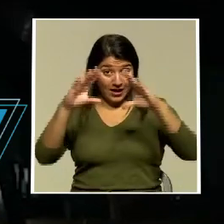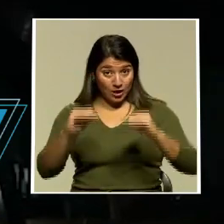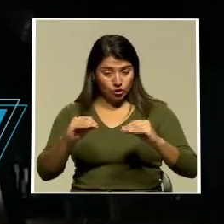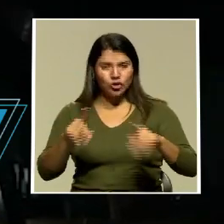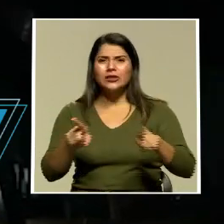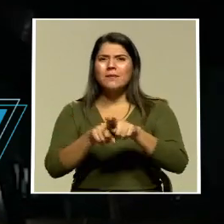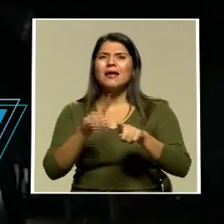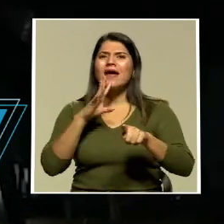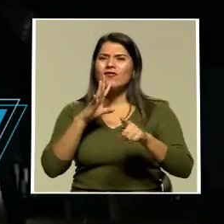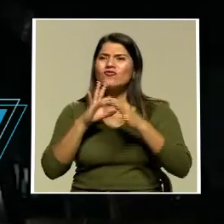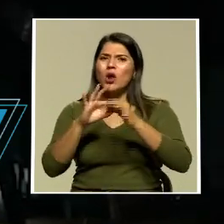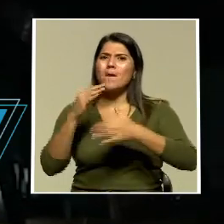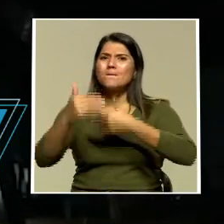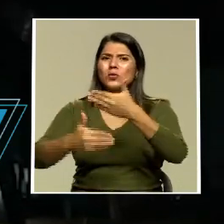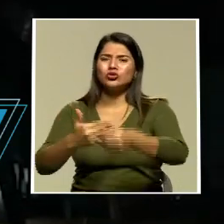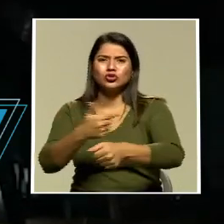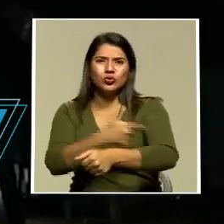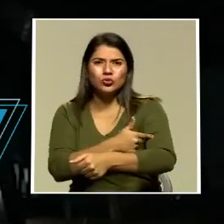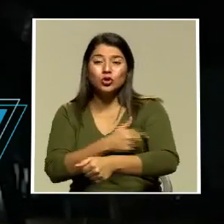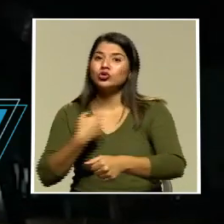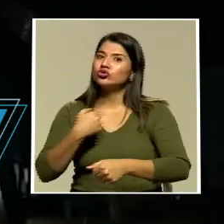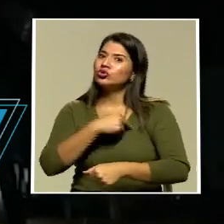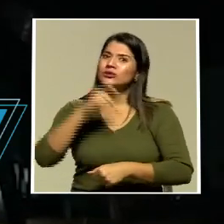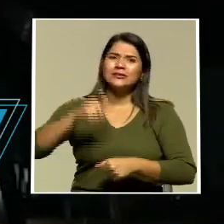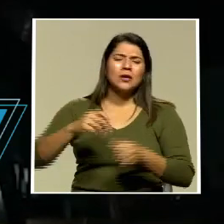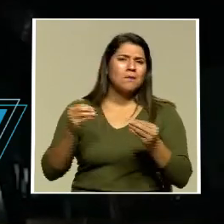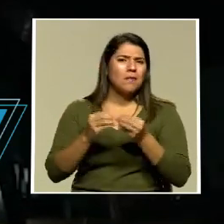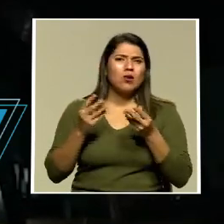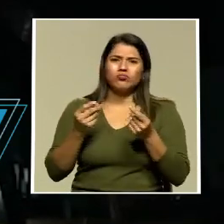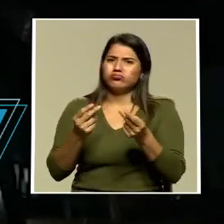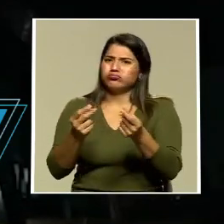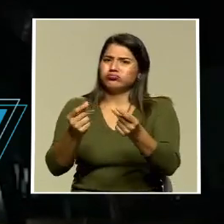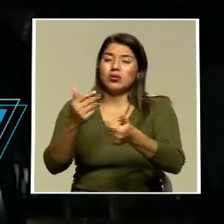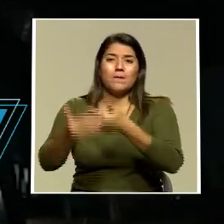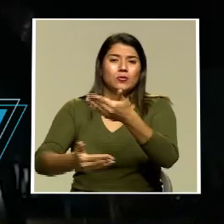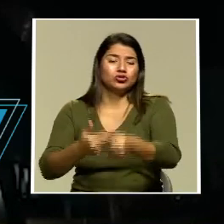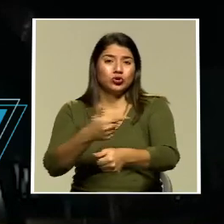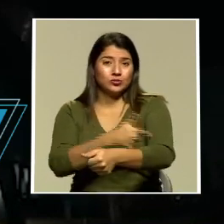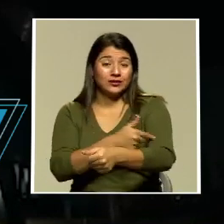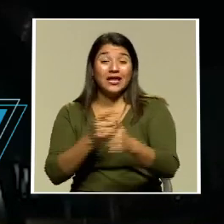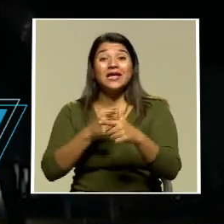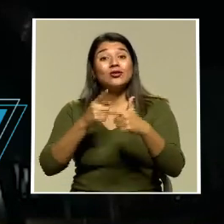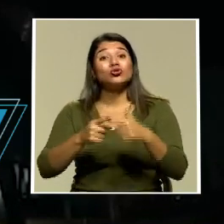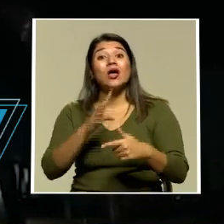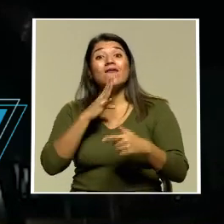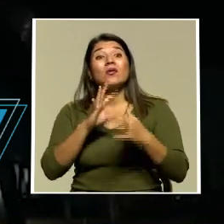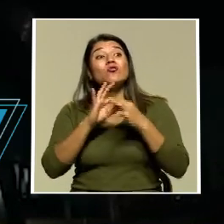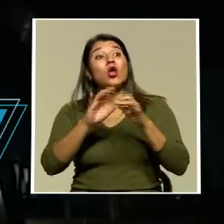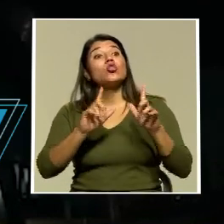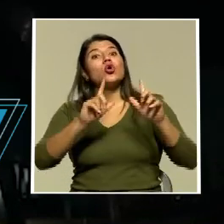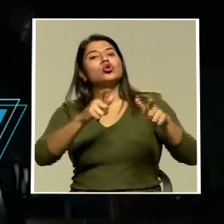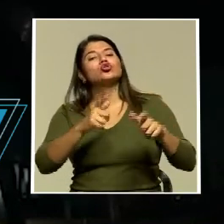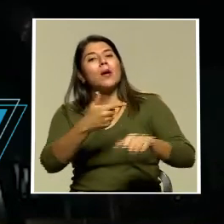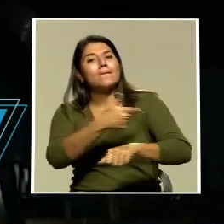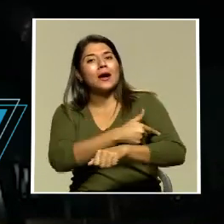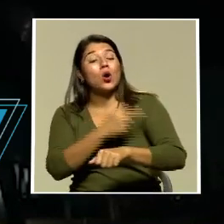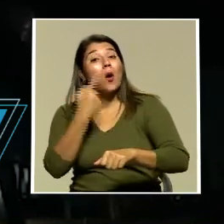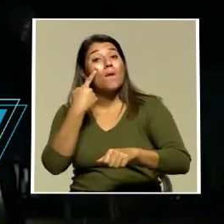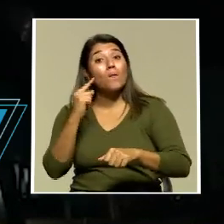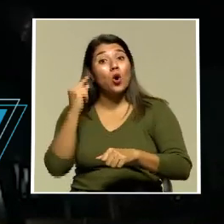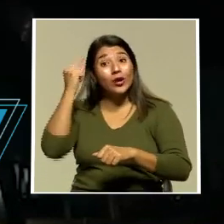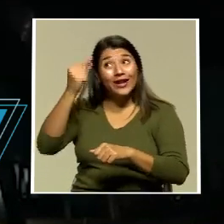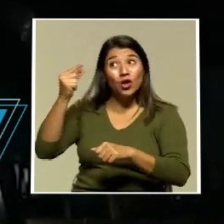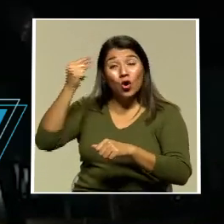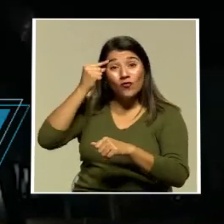tema de la vacunación. Necesitamos que se agilice el tema de la vacunación. Por lo tanto, se habló de una donación de vacunas de parte del gobierno de